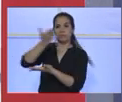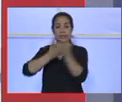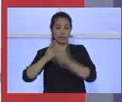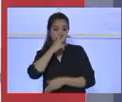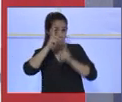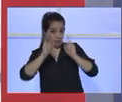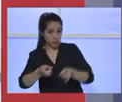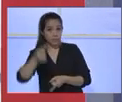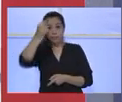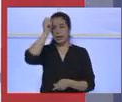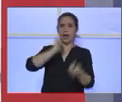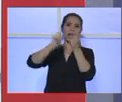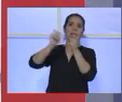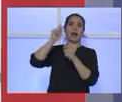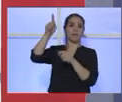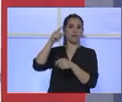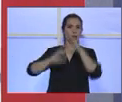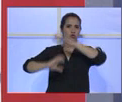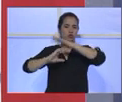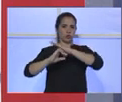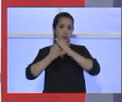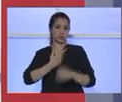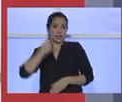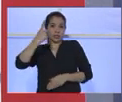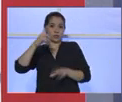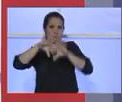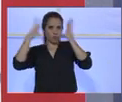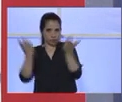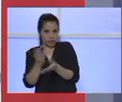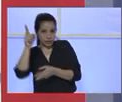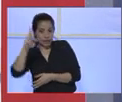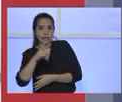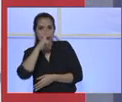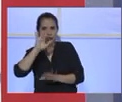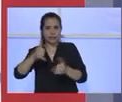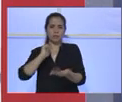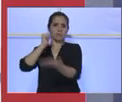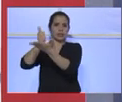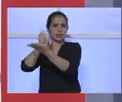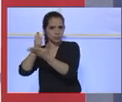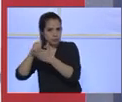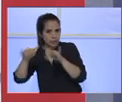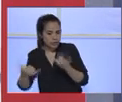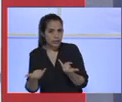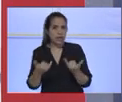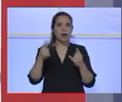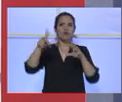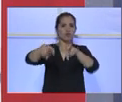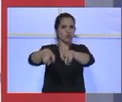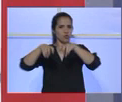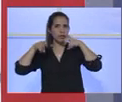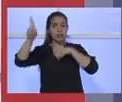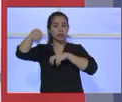de la aviación mundial, por el presidente del Consejo de la OASI, por la secretaria general. Hemos participado en cada uno de los congresos que se